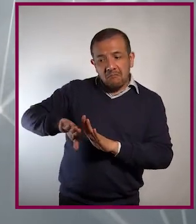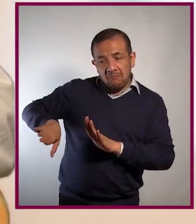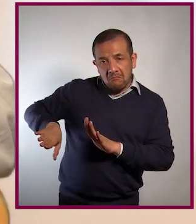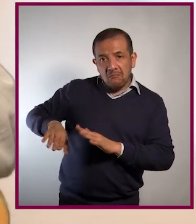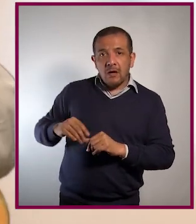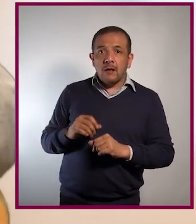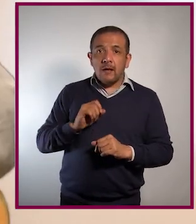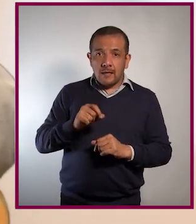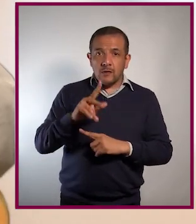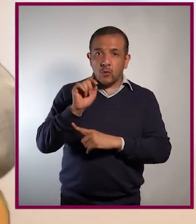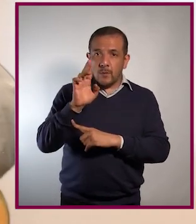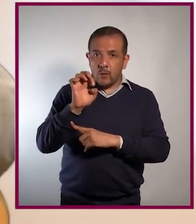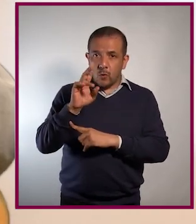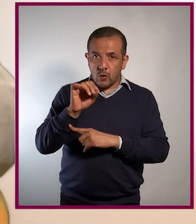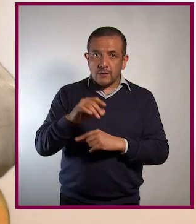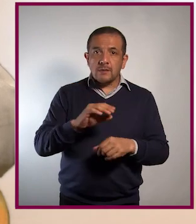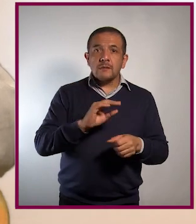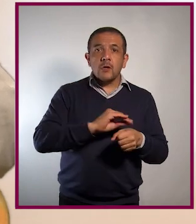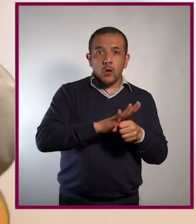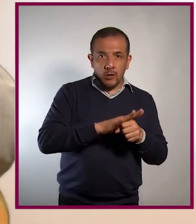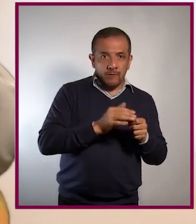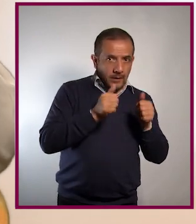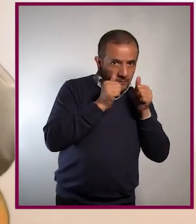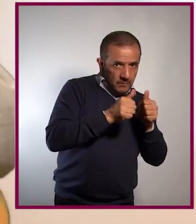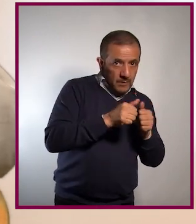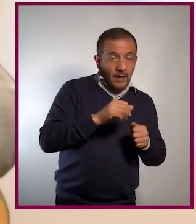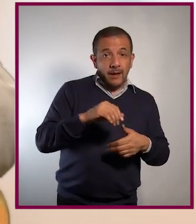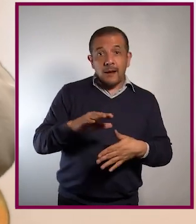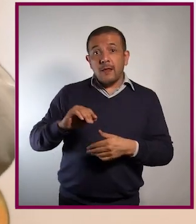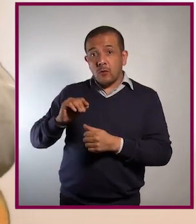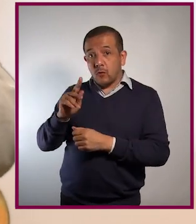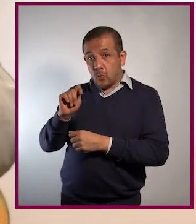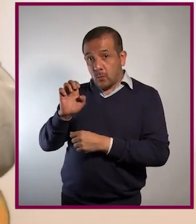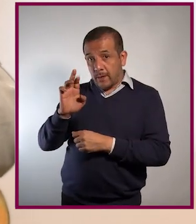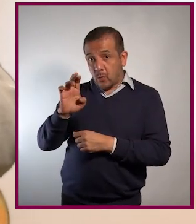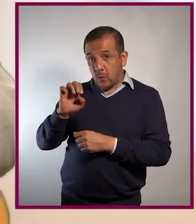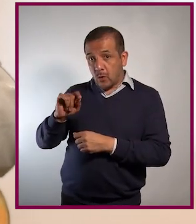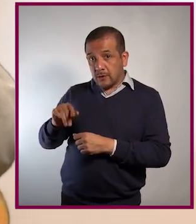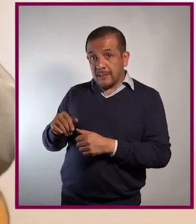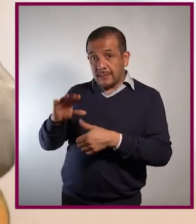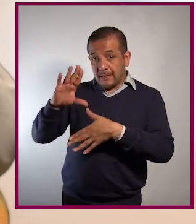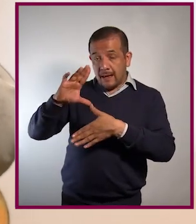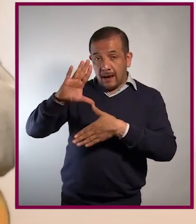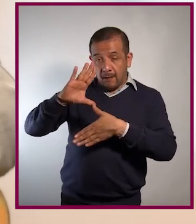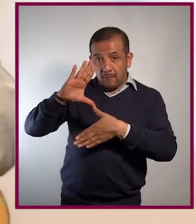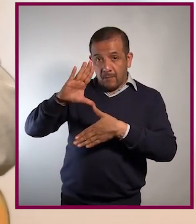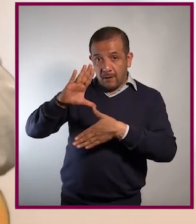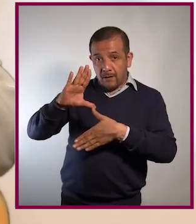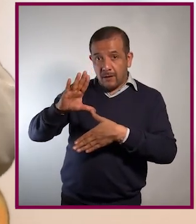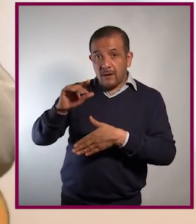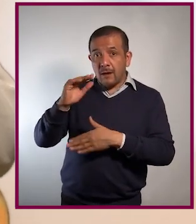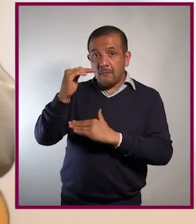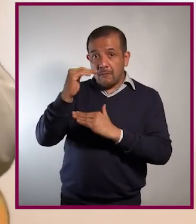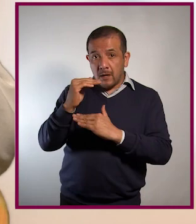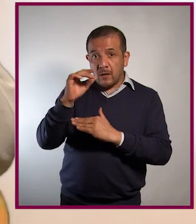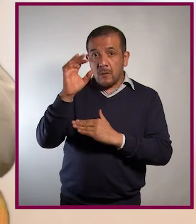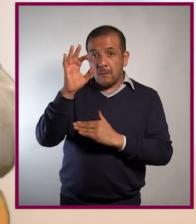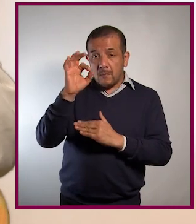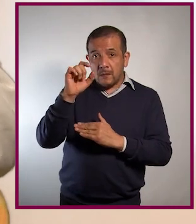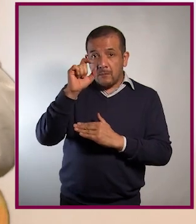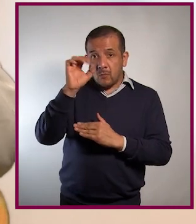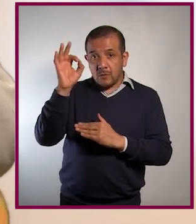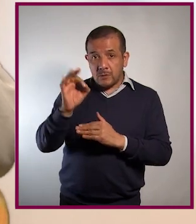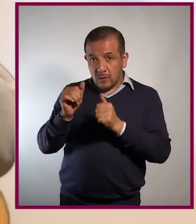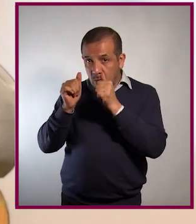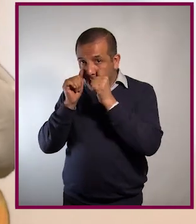tuberculosis. El diagnóstico de tuberculosis en Latinoamérica se redujo en un 20% debido a la